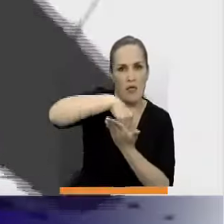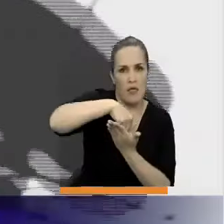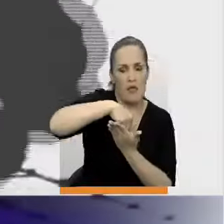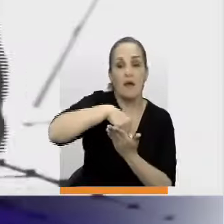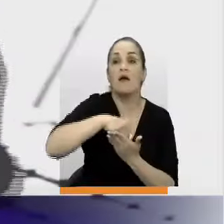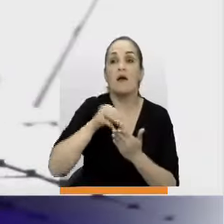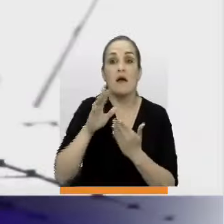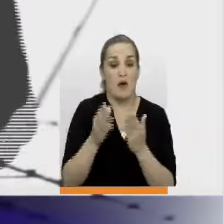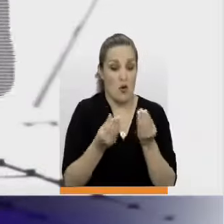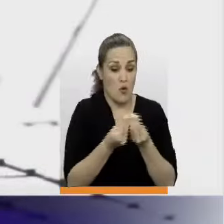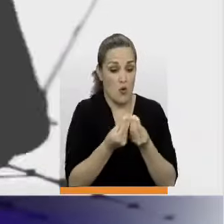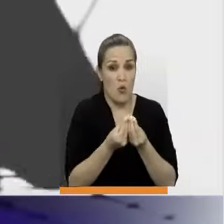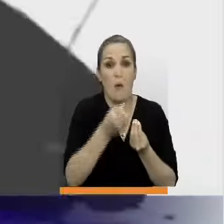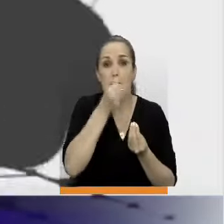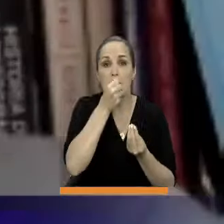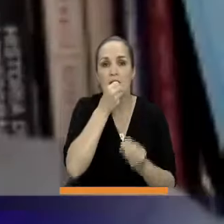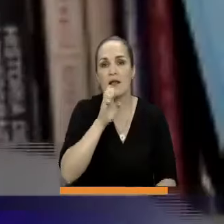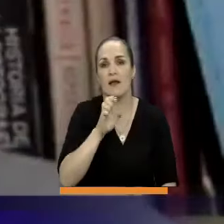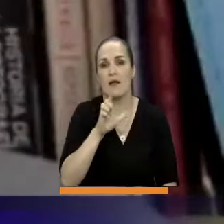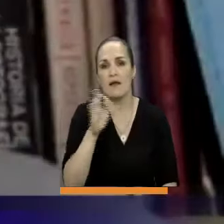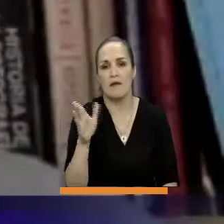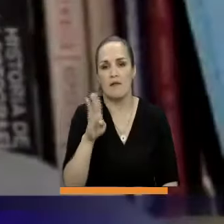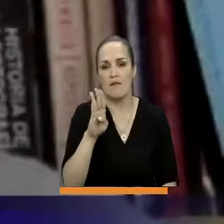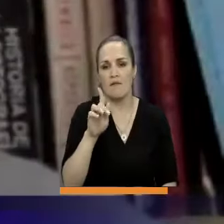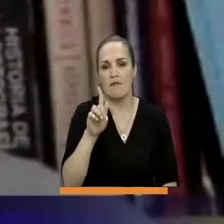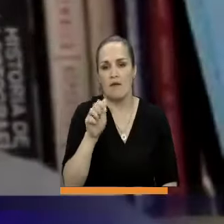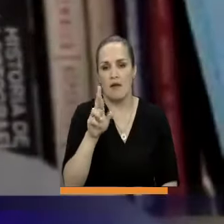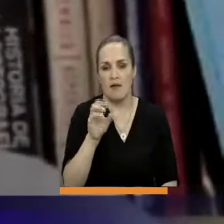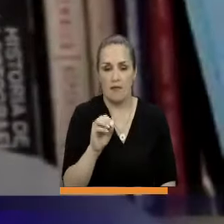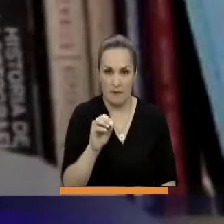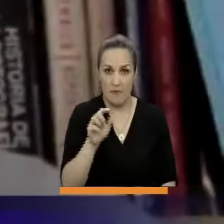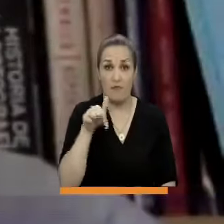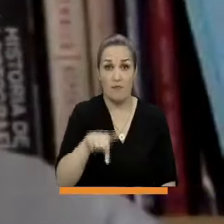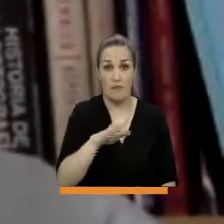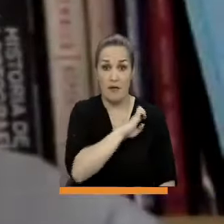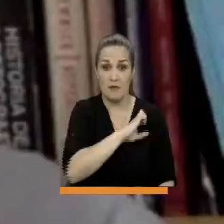Víctor Peña, periodista de este medio salvadoreño. Entre lo que sabemos, pues